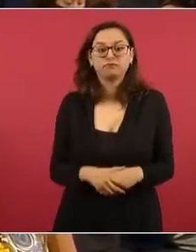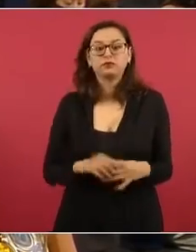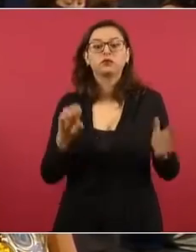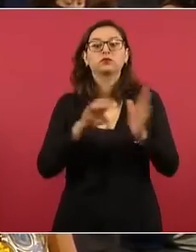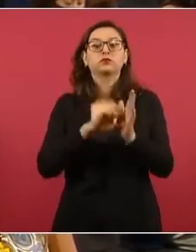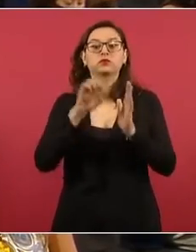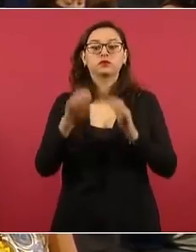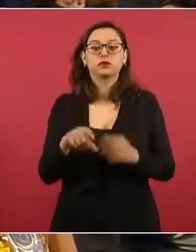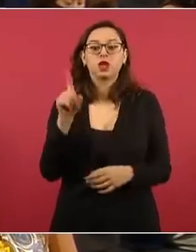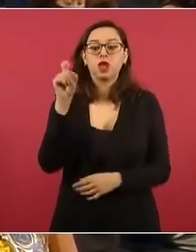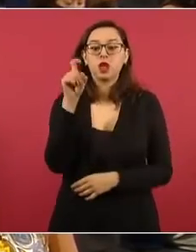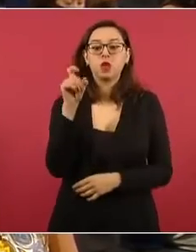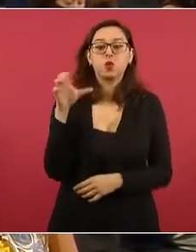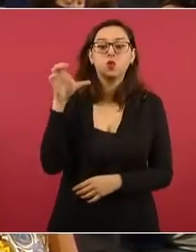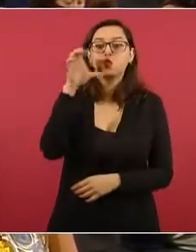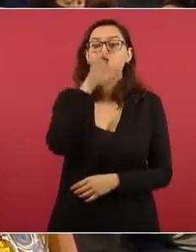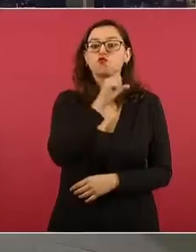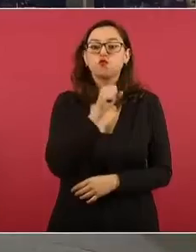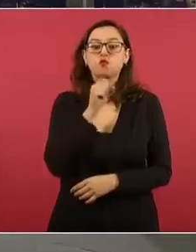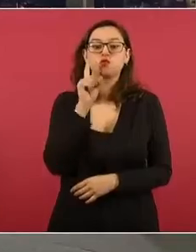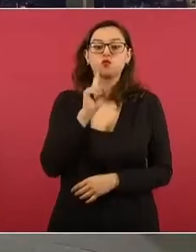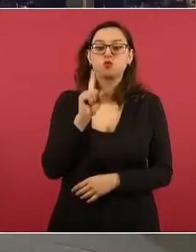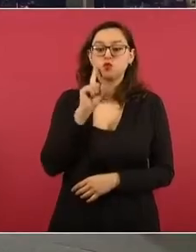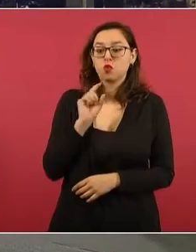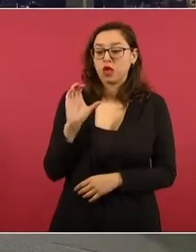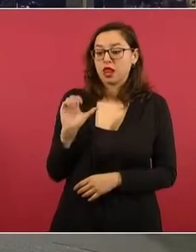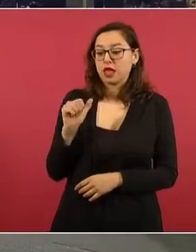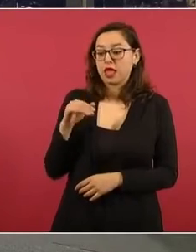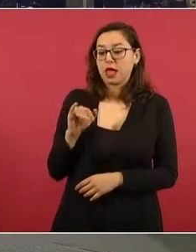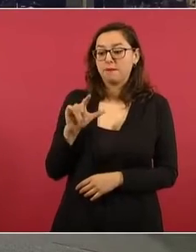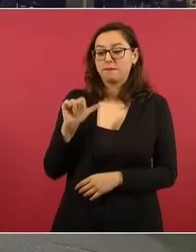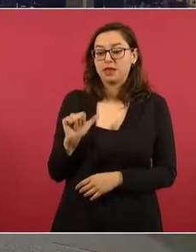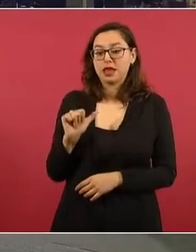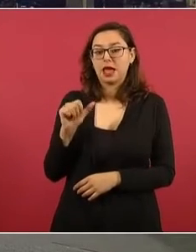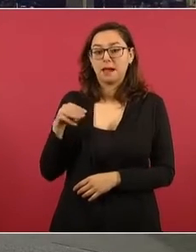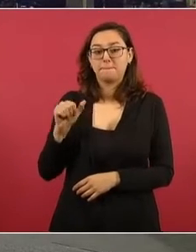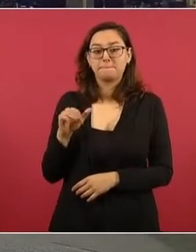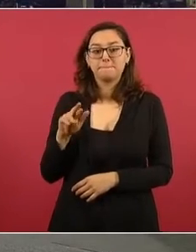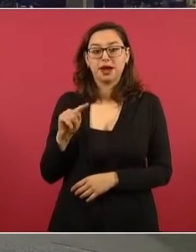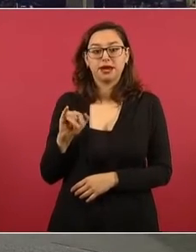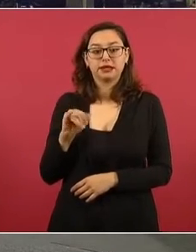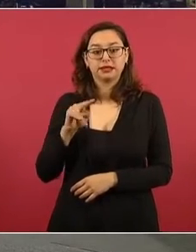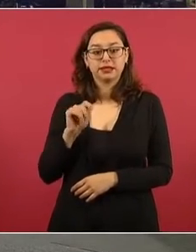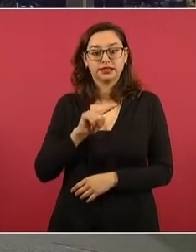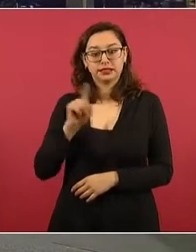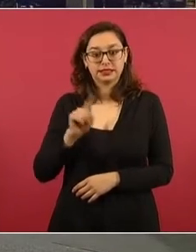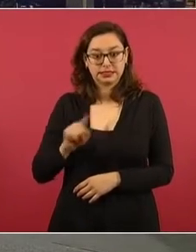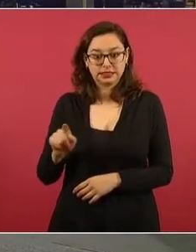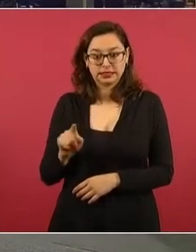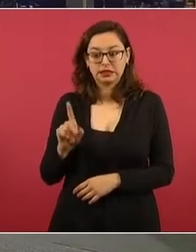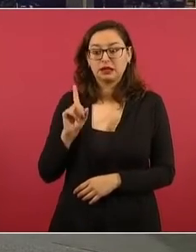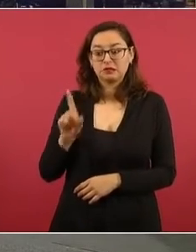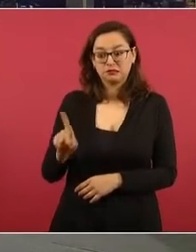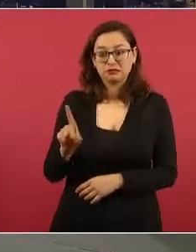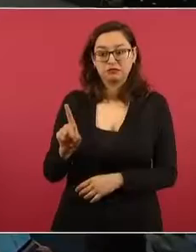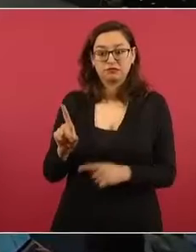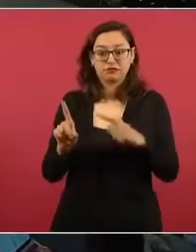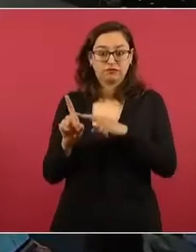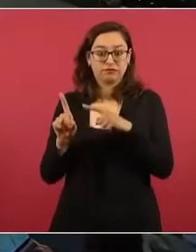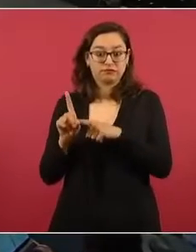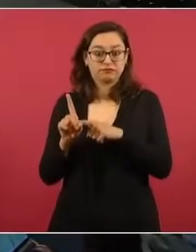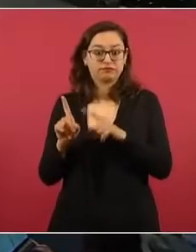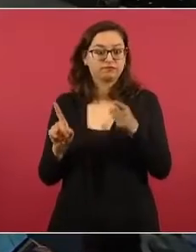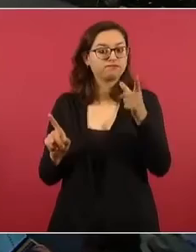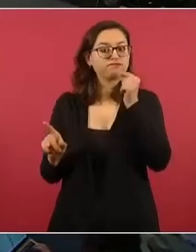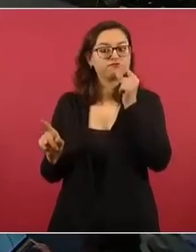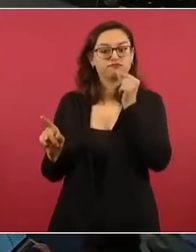en Aguascalientes, Camila Martínez, consejera editorial de Regeneración, fue levantada por policías